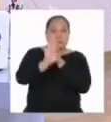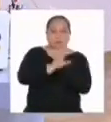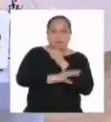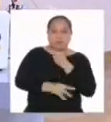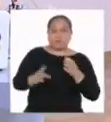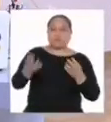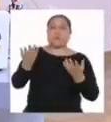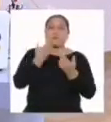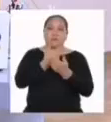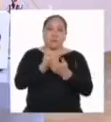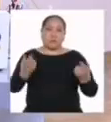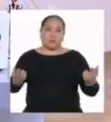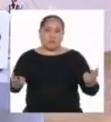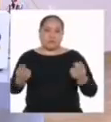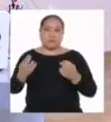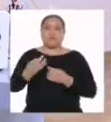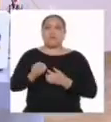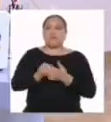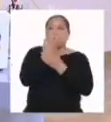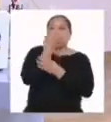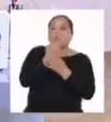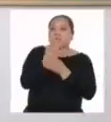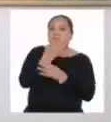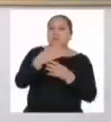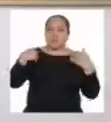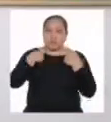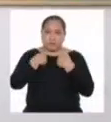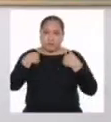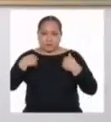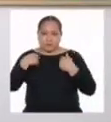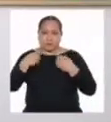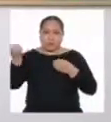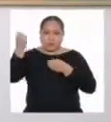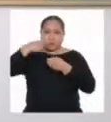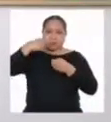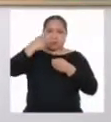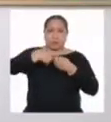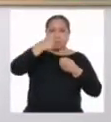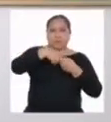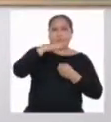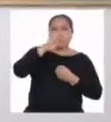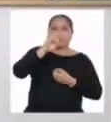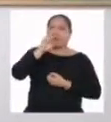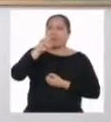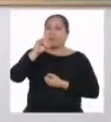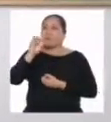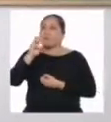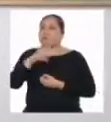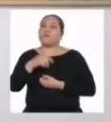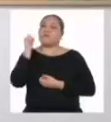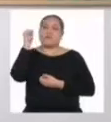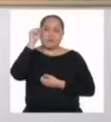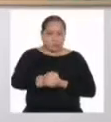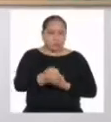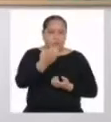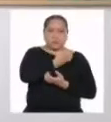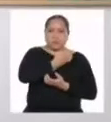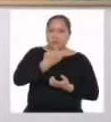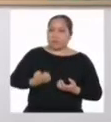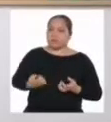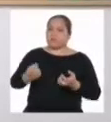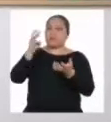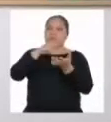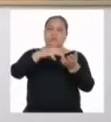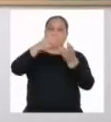y fauna que forman parte de nuestra biodiversidad. Correcto. El Estado es el protagonista principal en